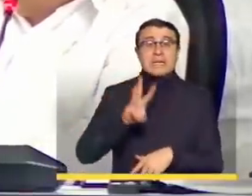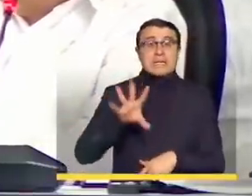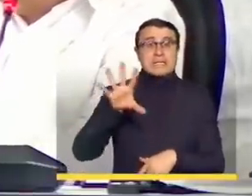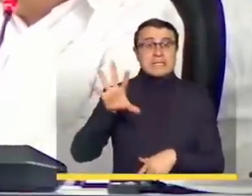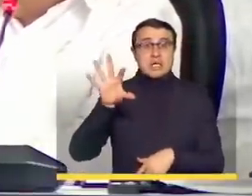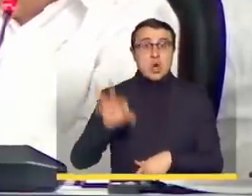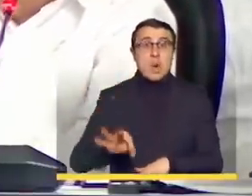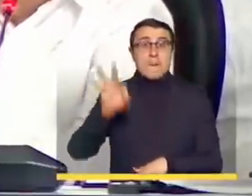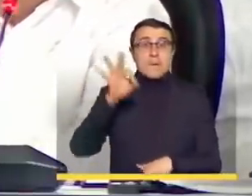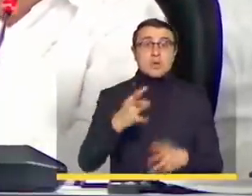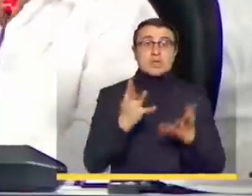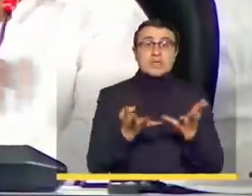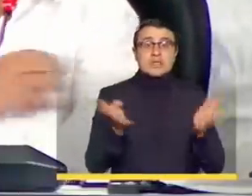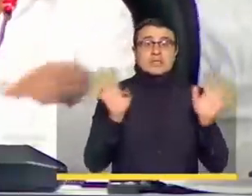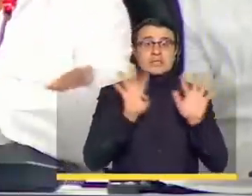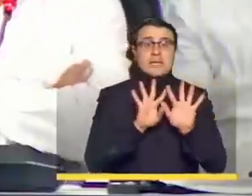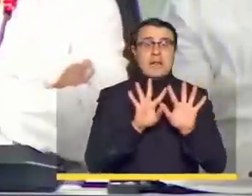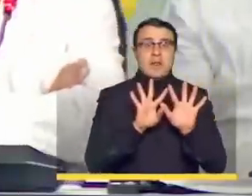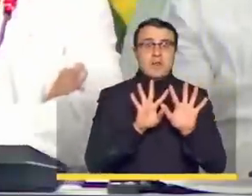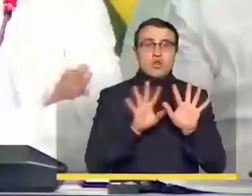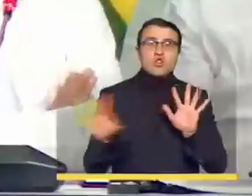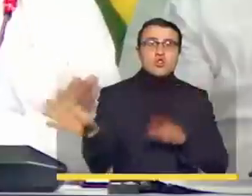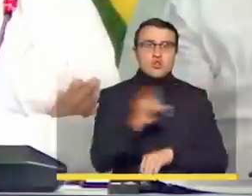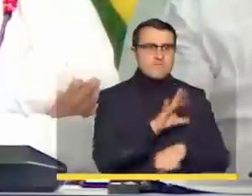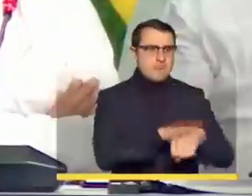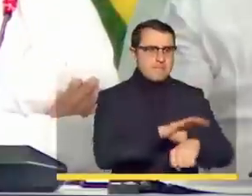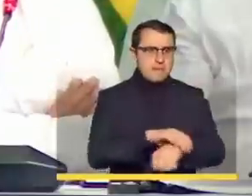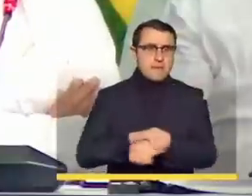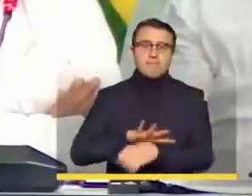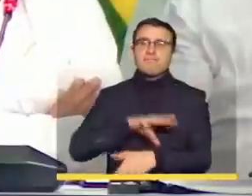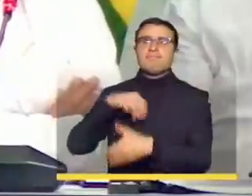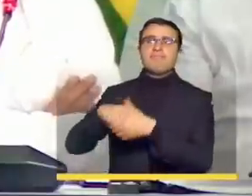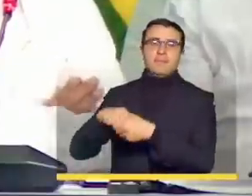35% del Senado de la República, todo fue a parar a la cárcel.